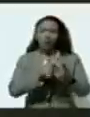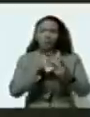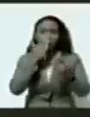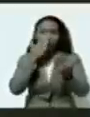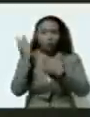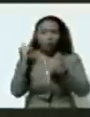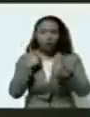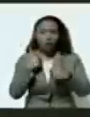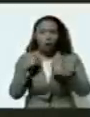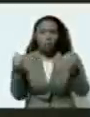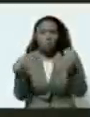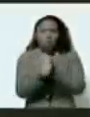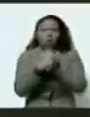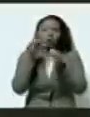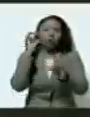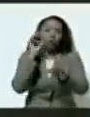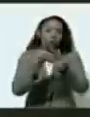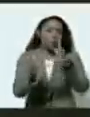conseguí.